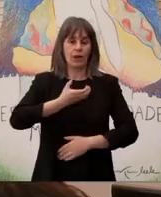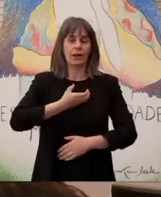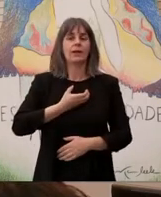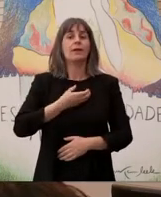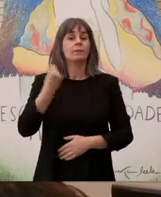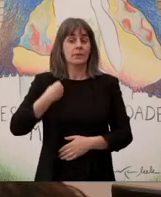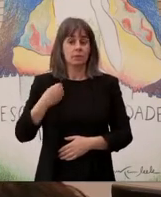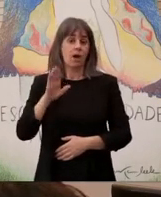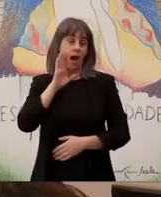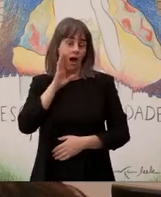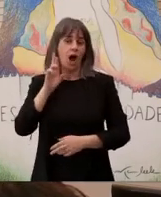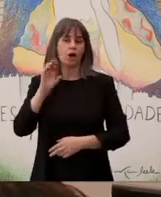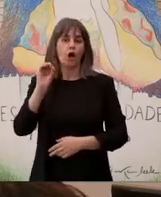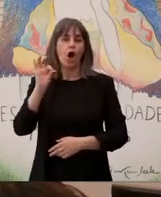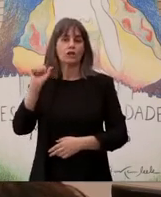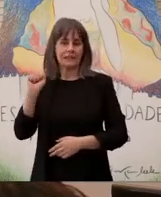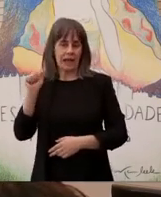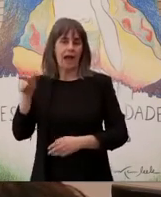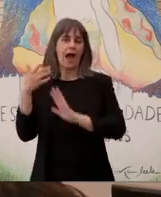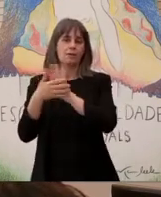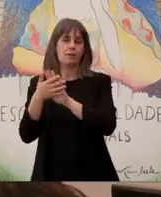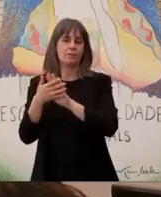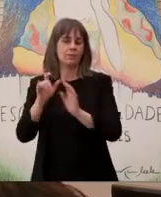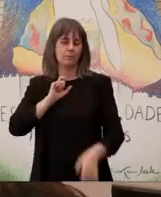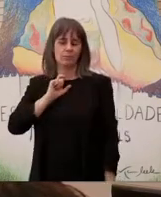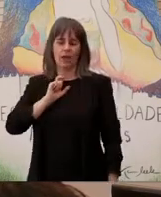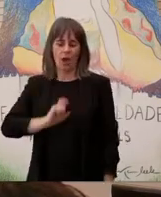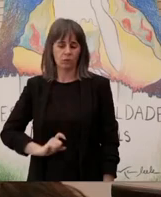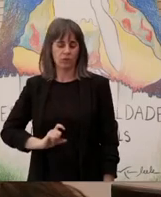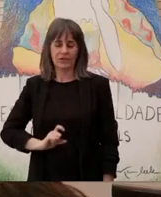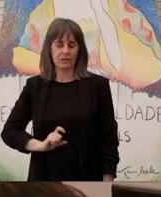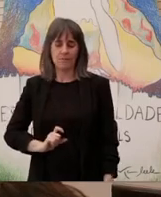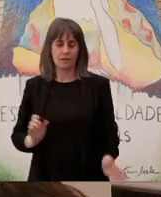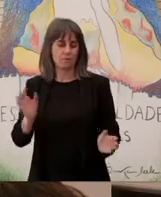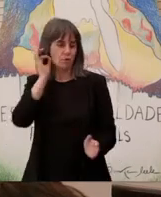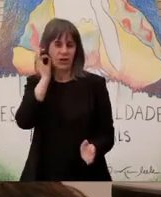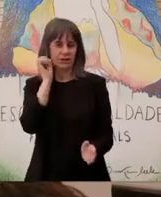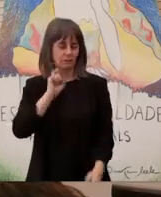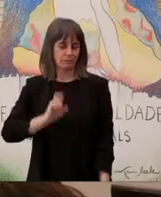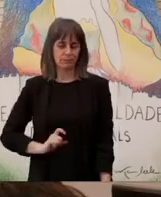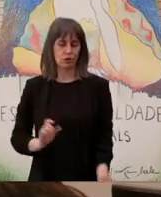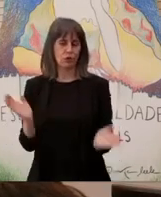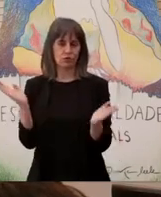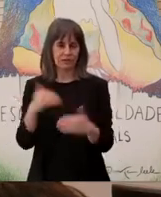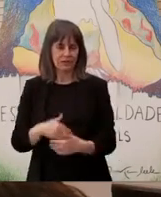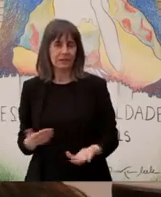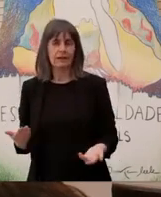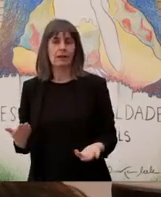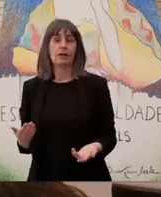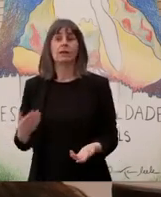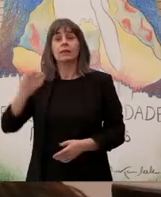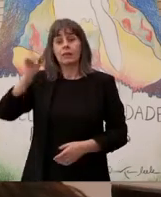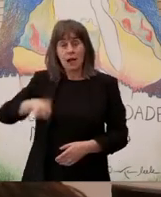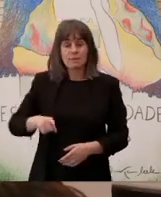Rosa también a modo anecdótico esa falta de autoestima que pueden atrapar a las mujeres nos hizo sino también aquel acto